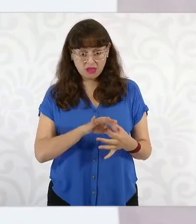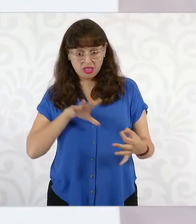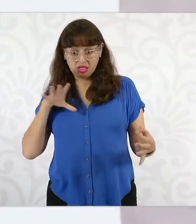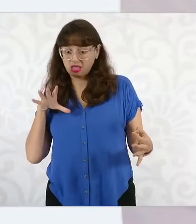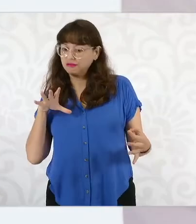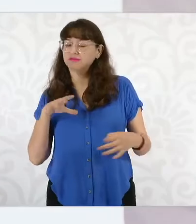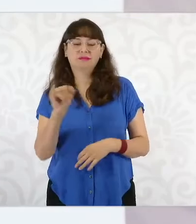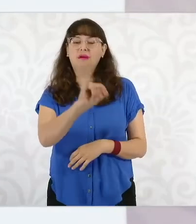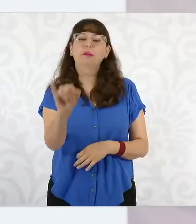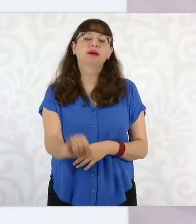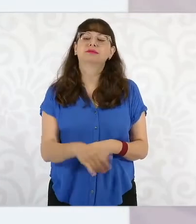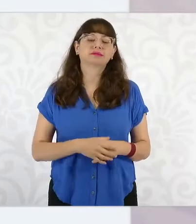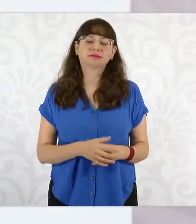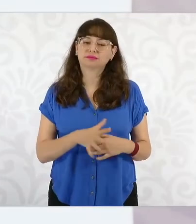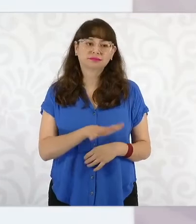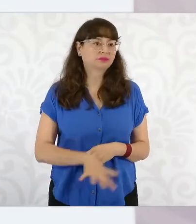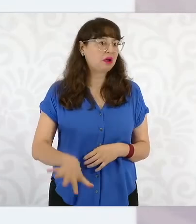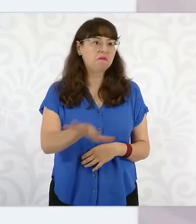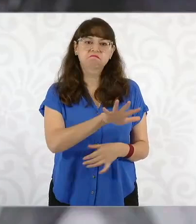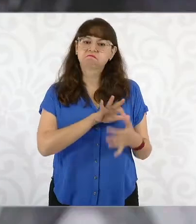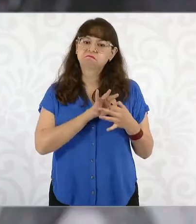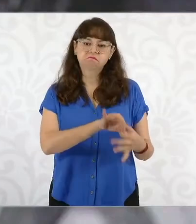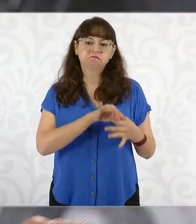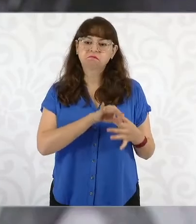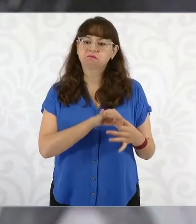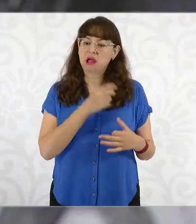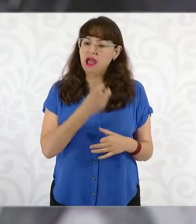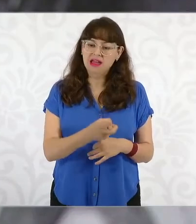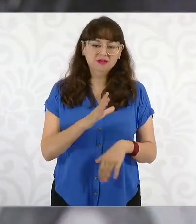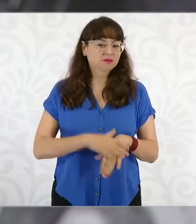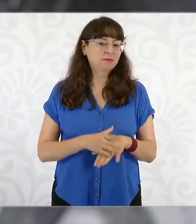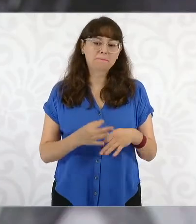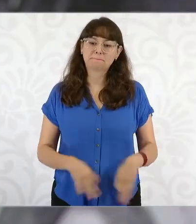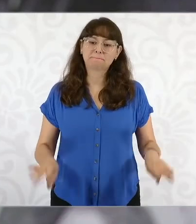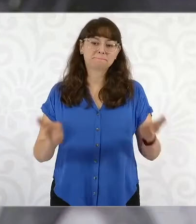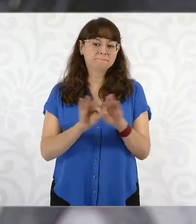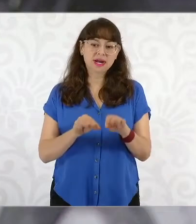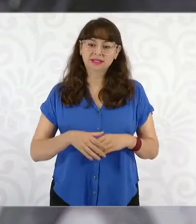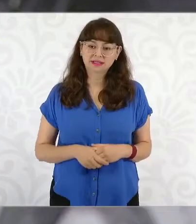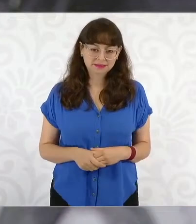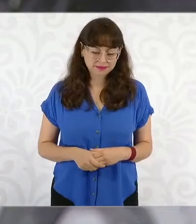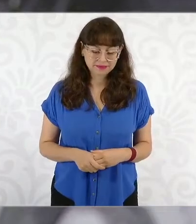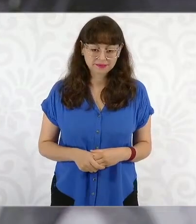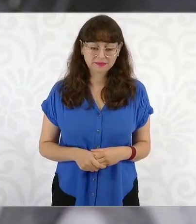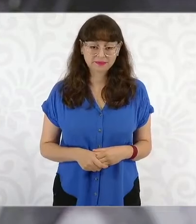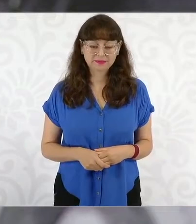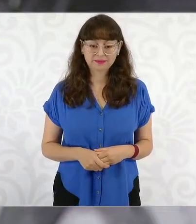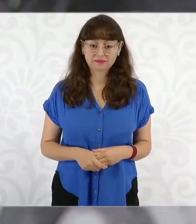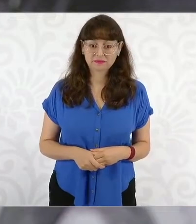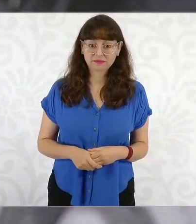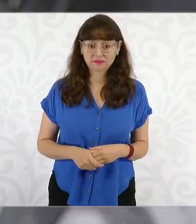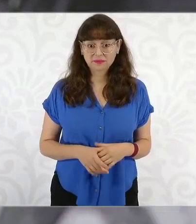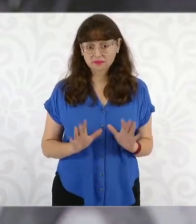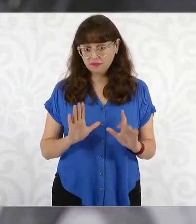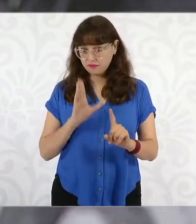la gente, que es lo más importante. Y no cambiar